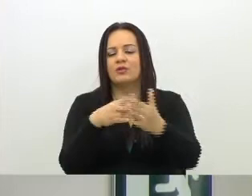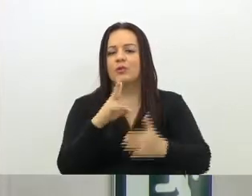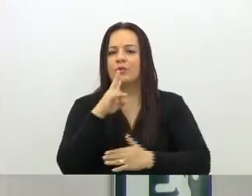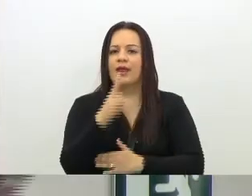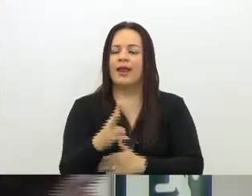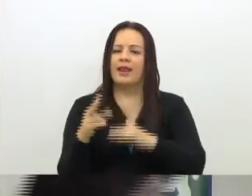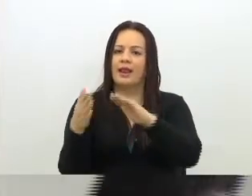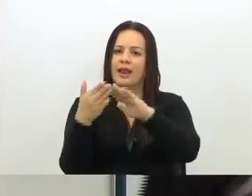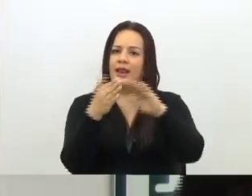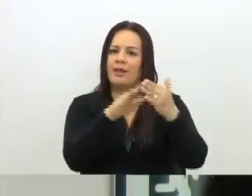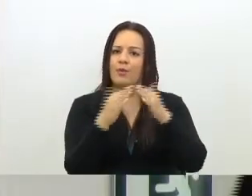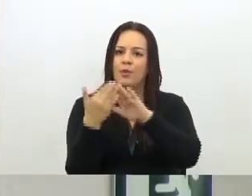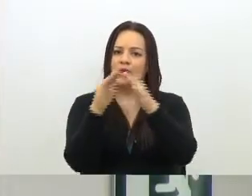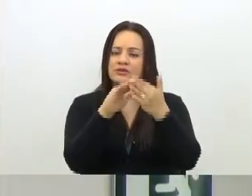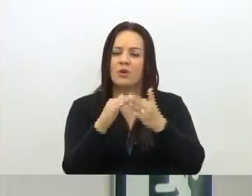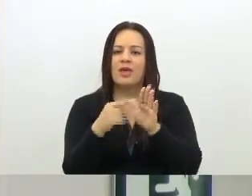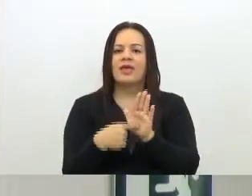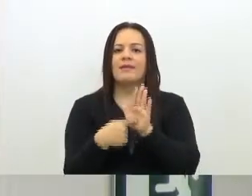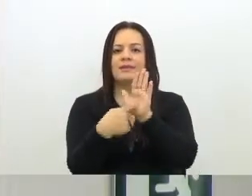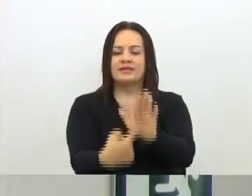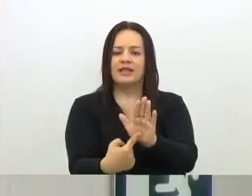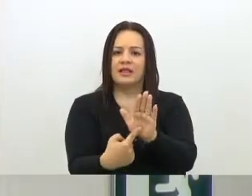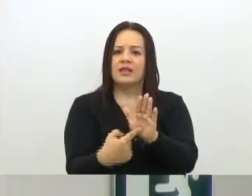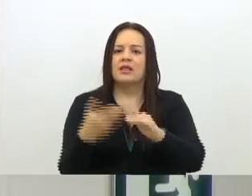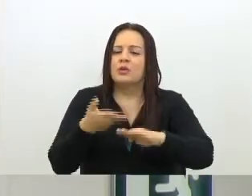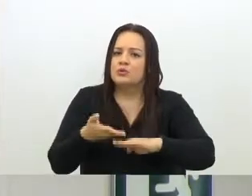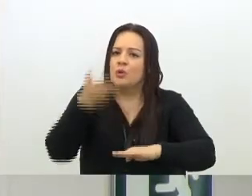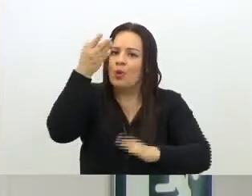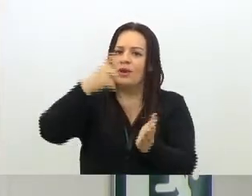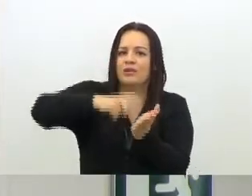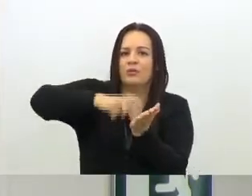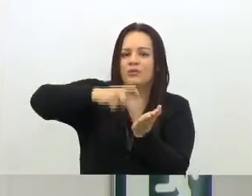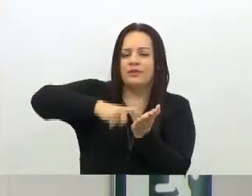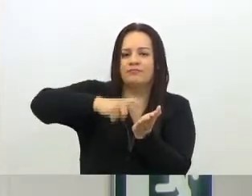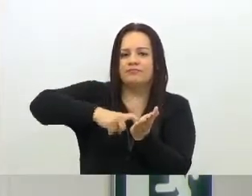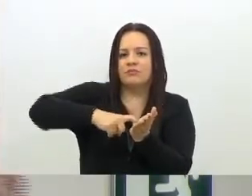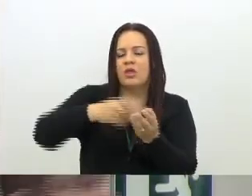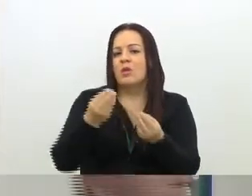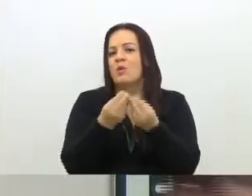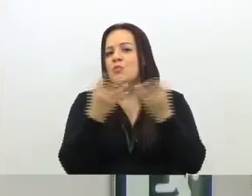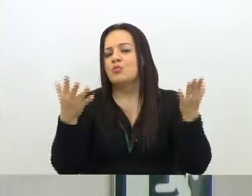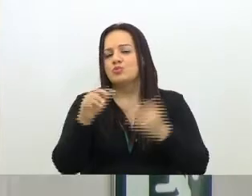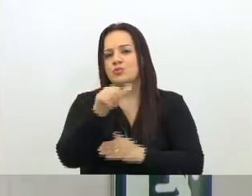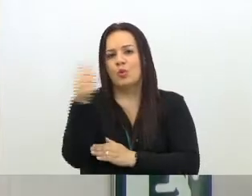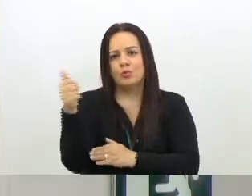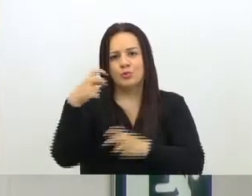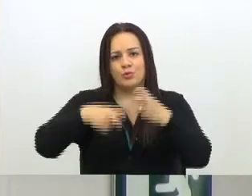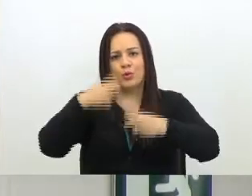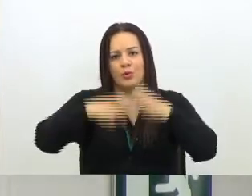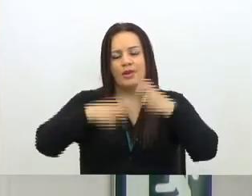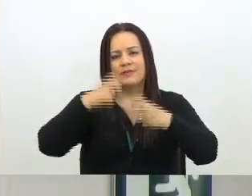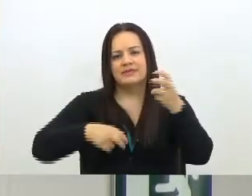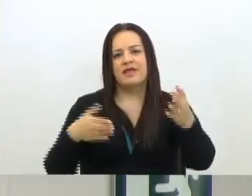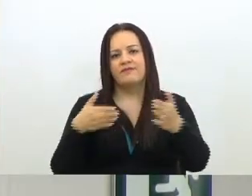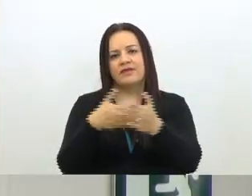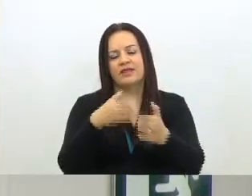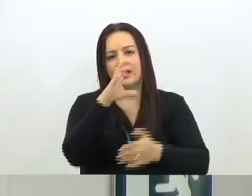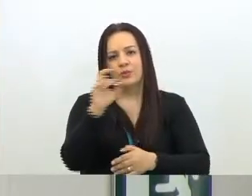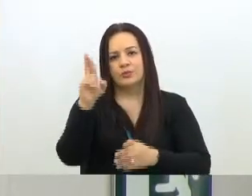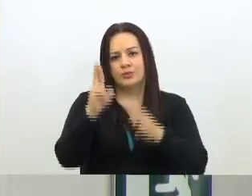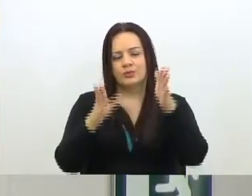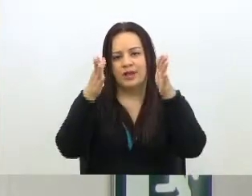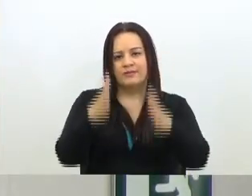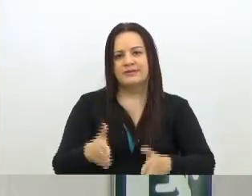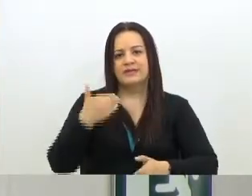que presenta sobreendeudamiento en gran escala, entre muchos otros problemas que aquejan hoy a los y las